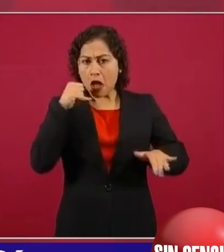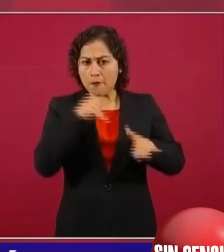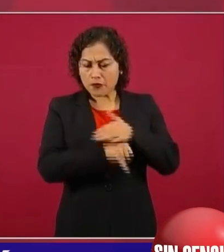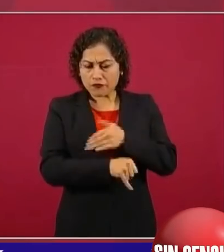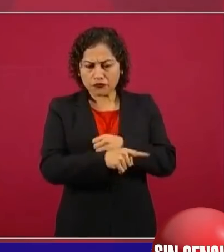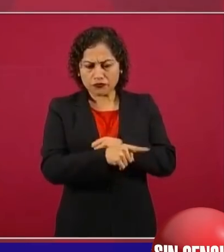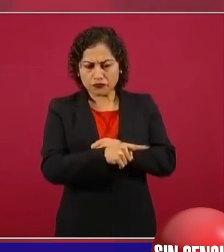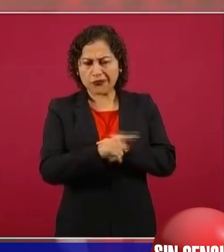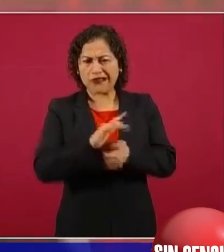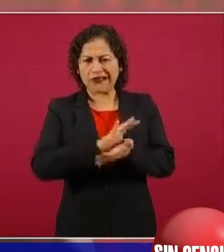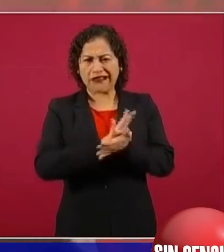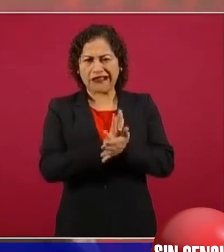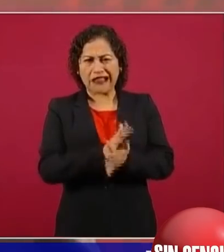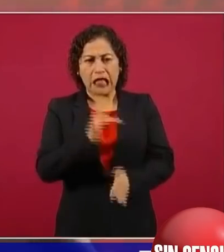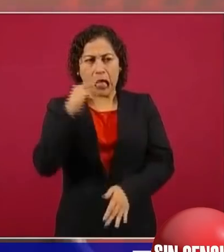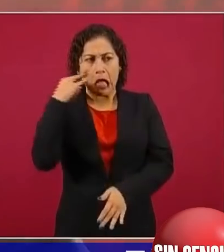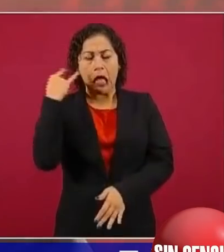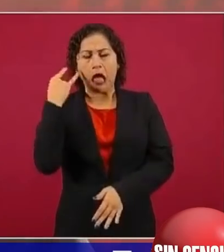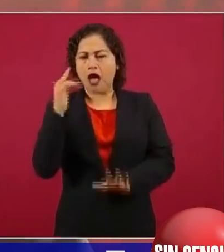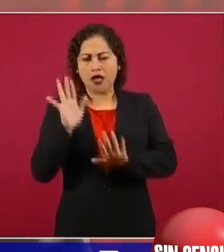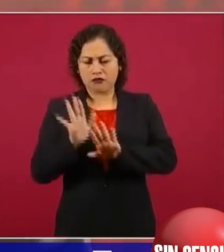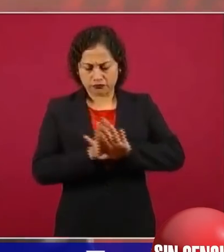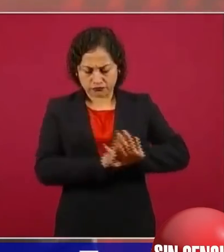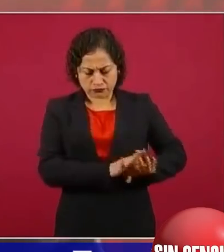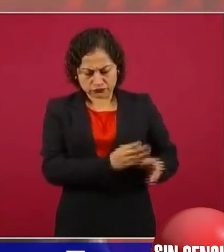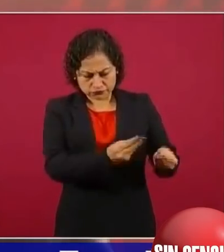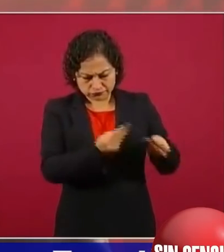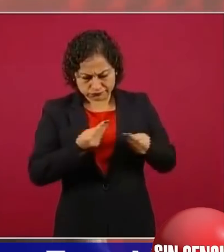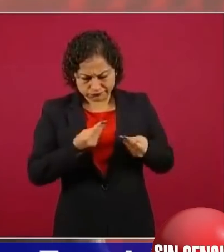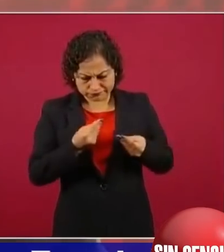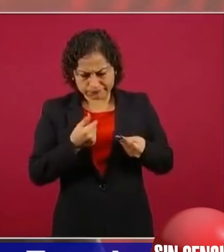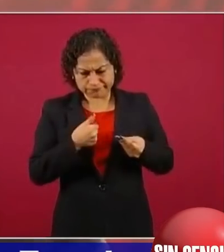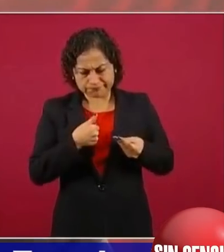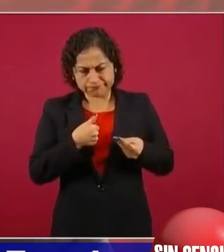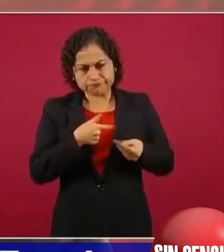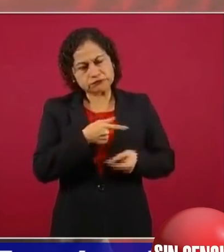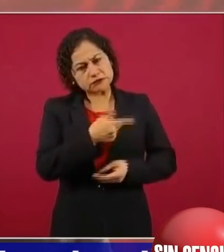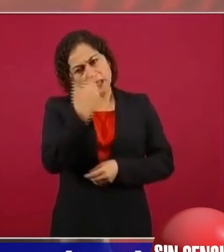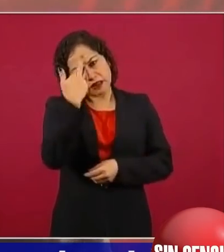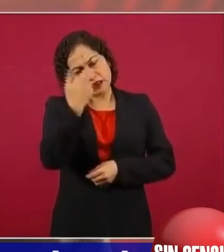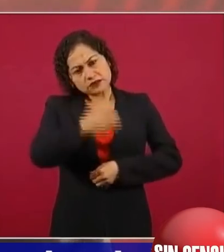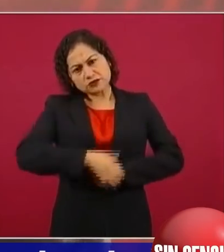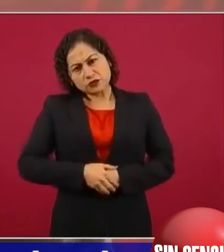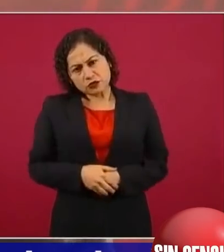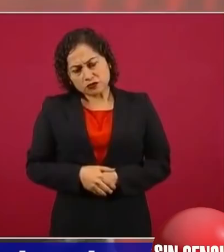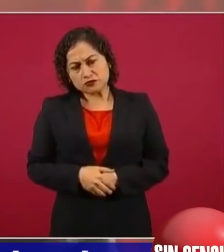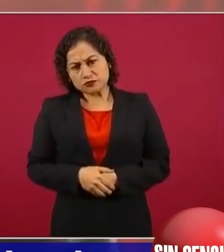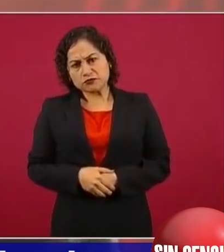razón, es el poder del pueblo. Pero eso es la democracia.